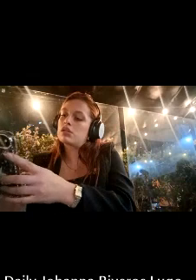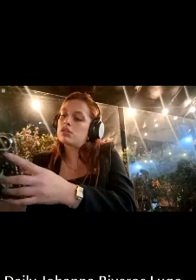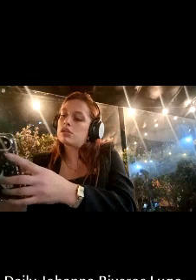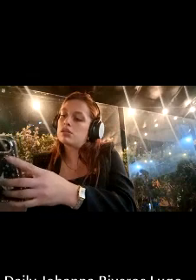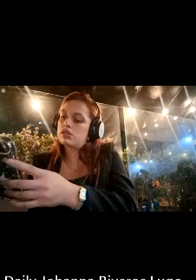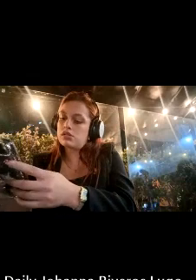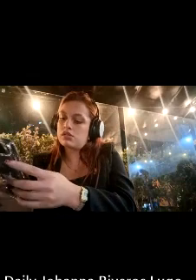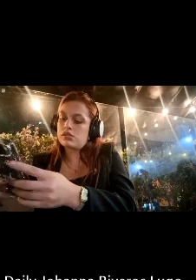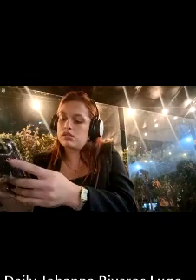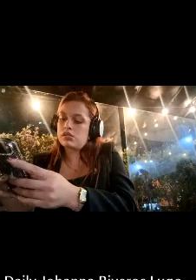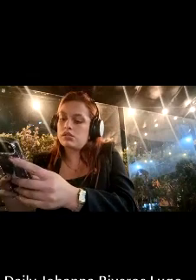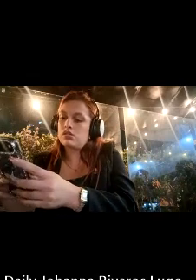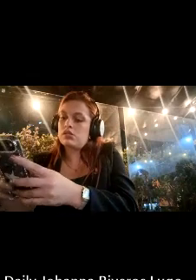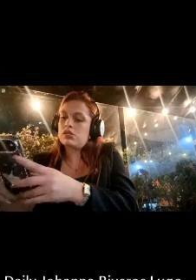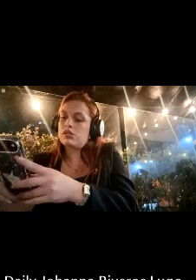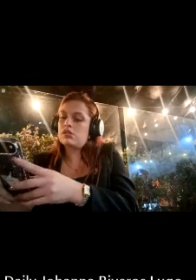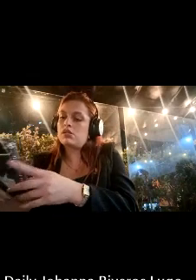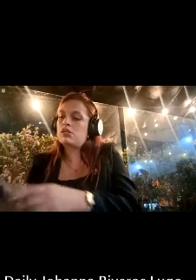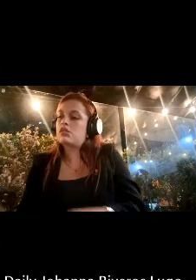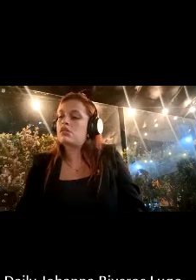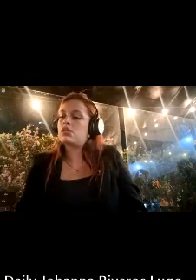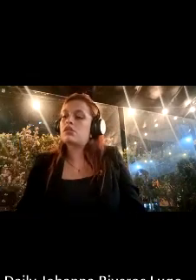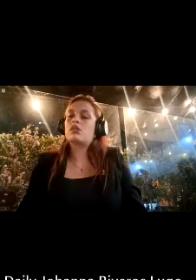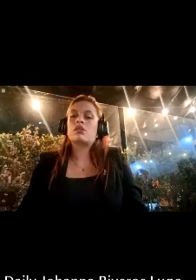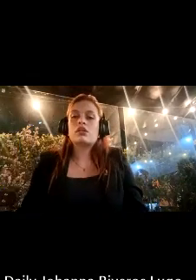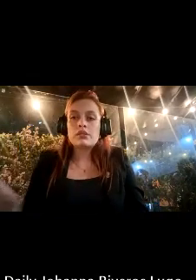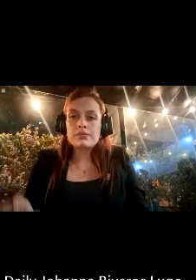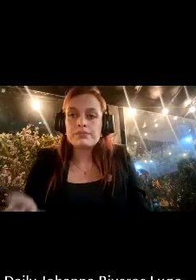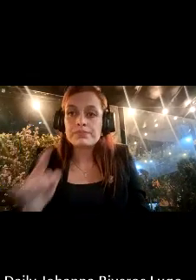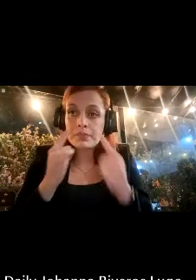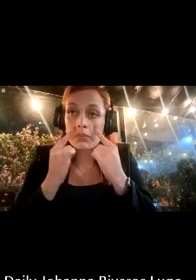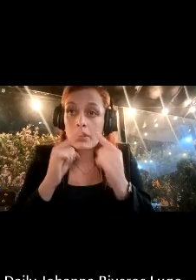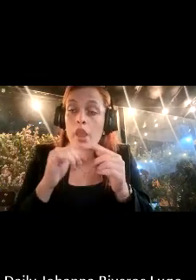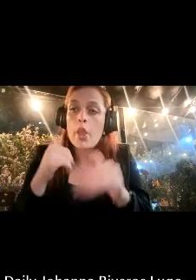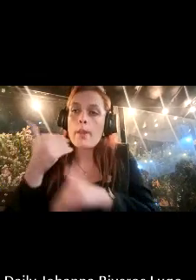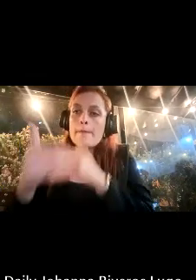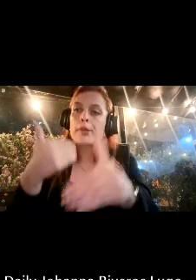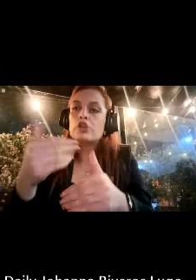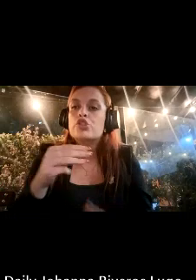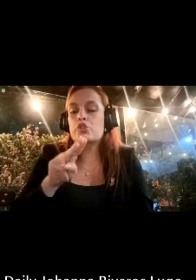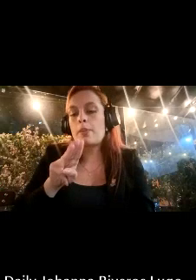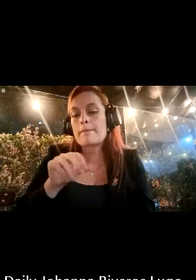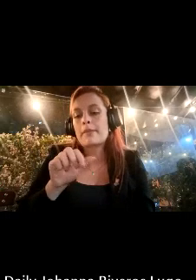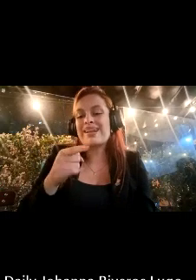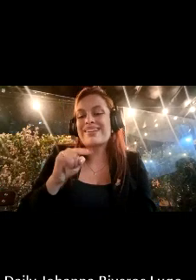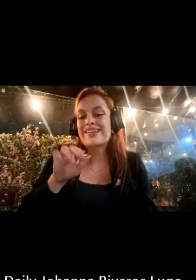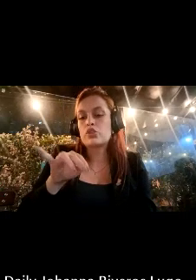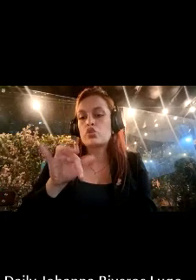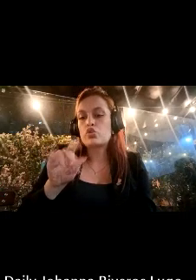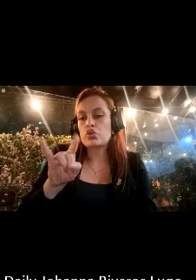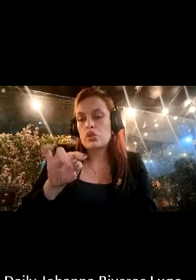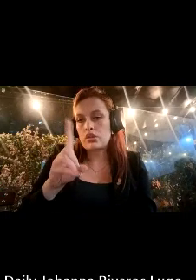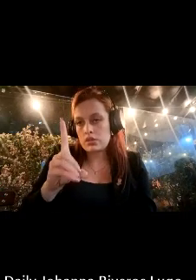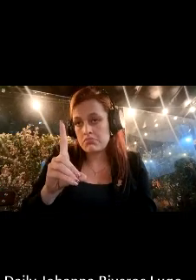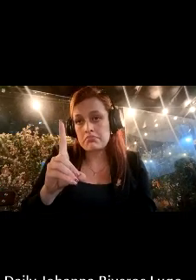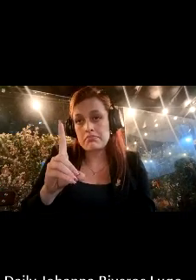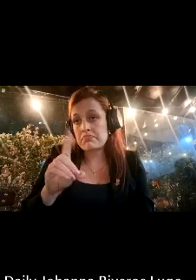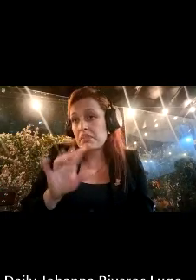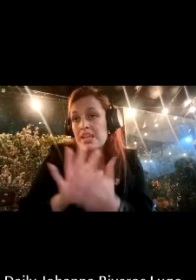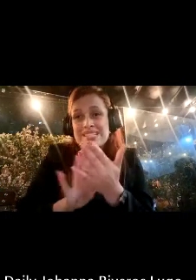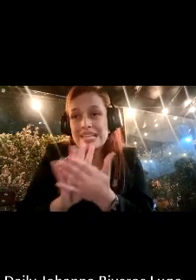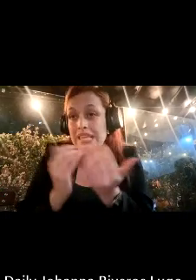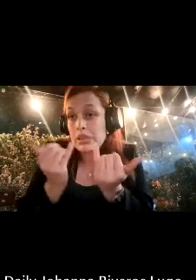la magnitud, las magnitudes fundamentales, las unidades y los símbolos.